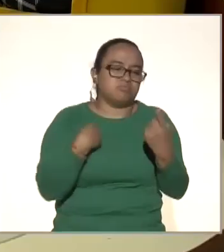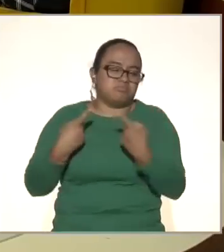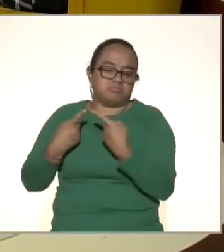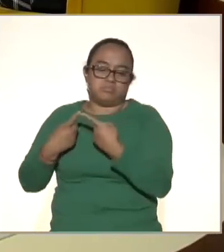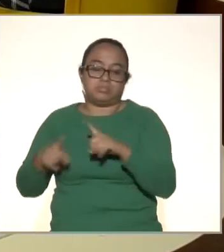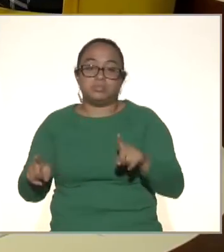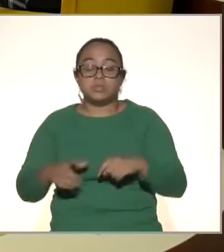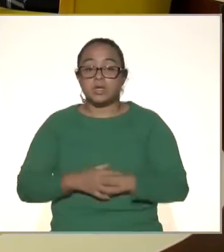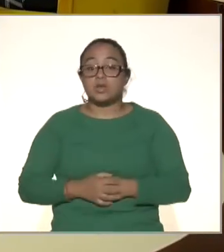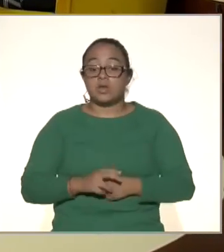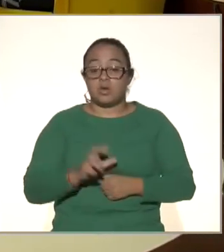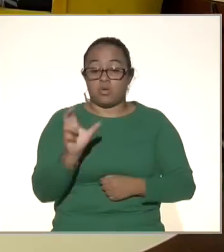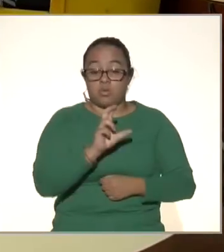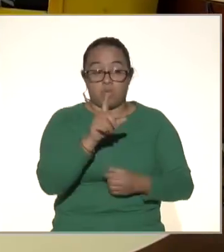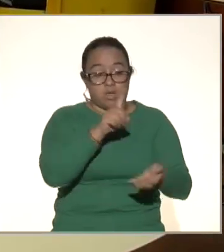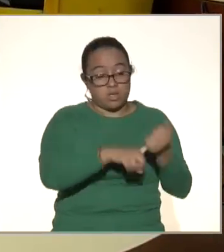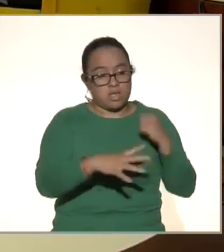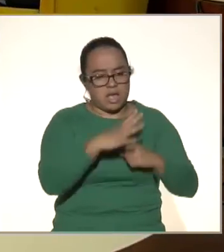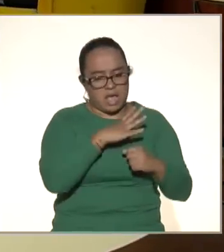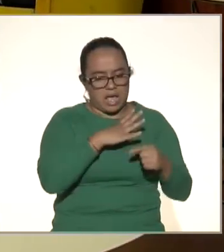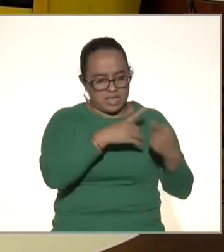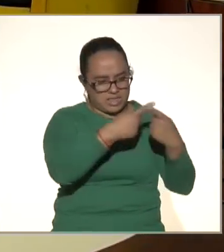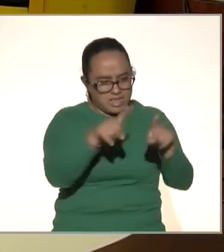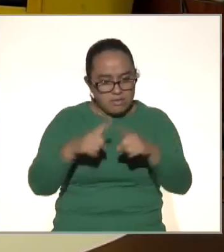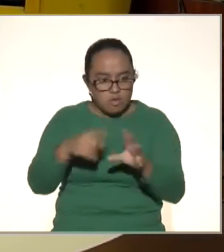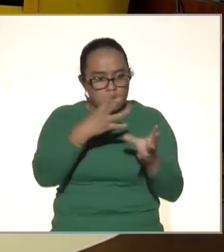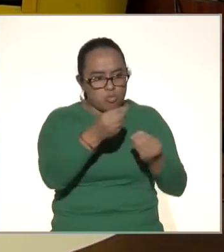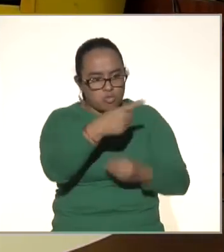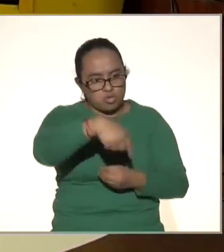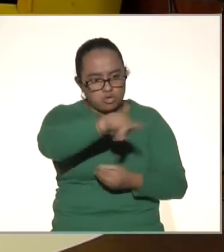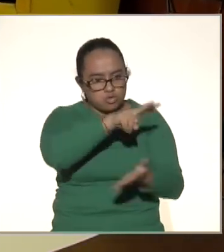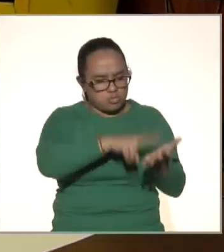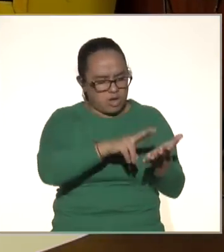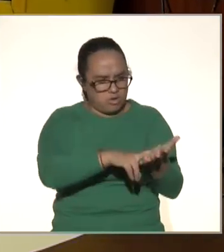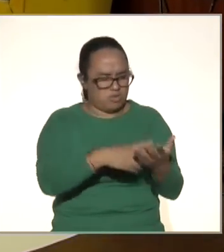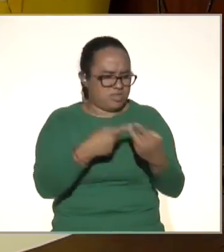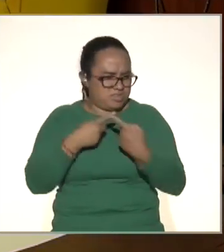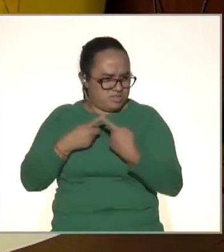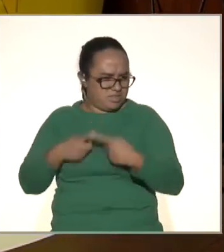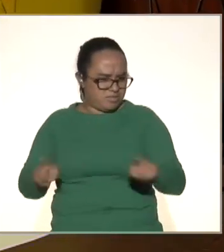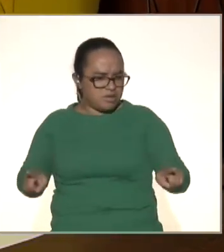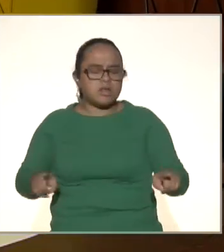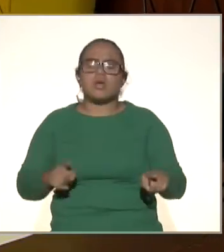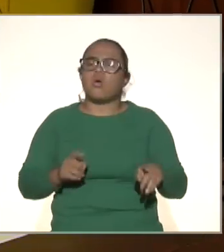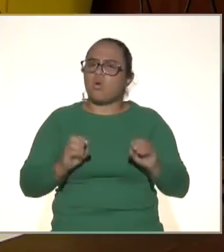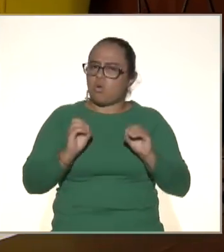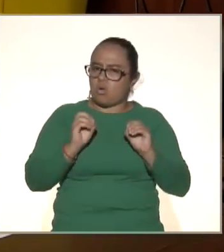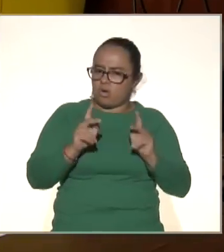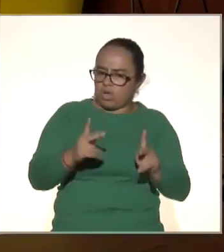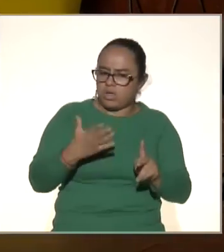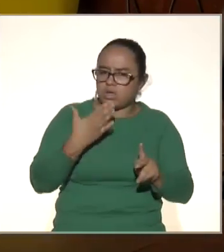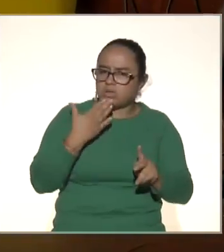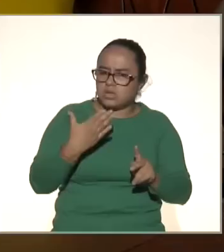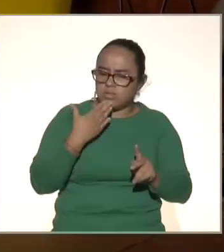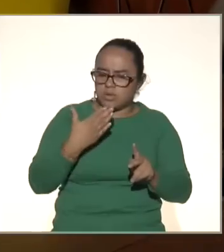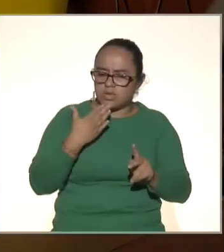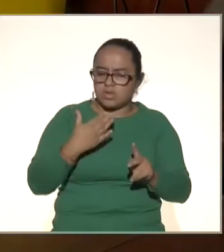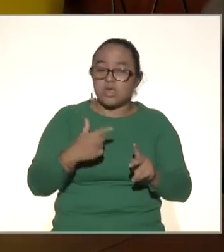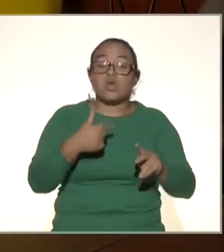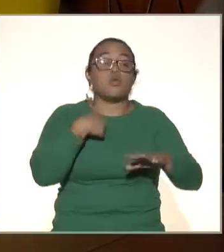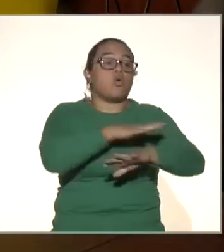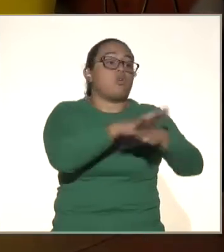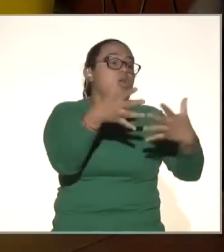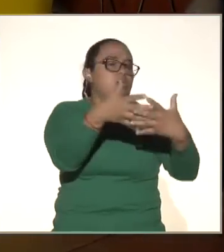tan diversa o tan de valores totalmente opuestos, sí es válido, ¿cómo? Formar, no decir romper,